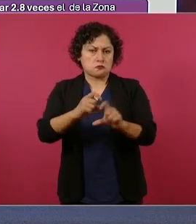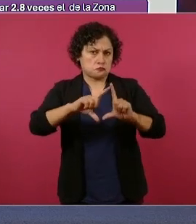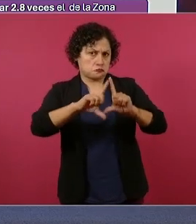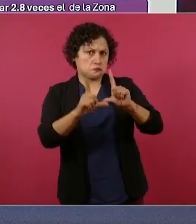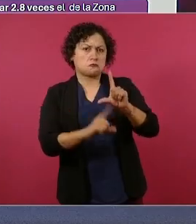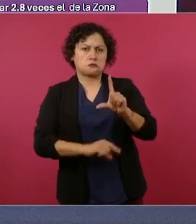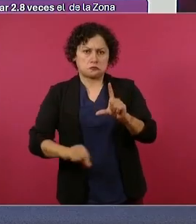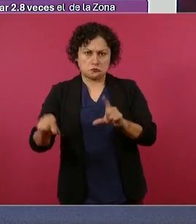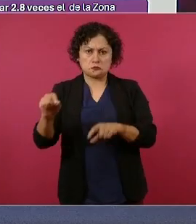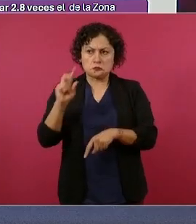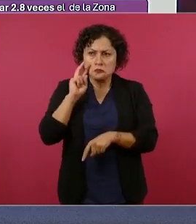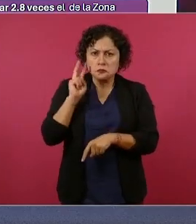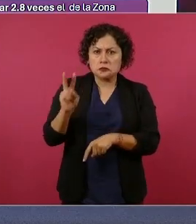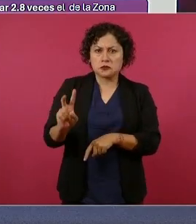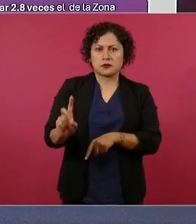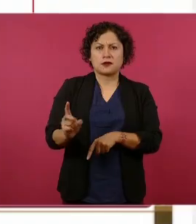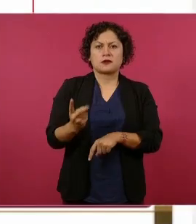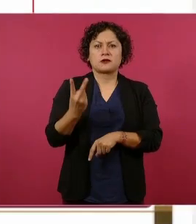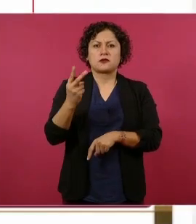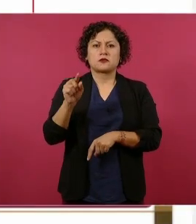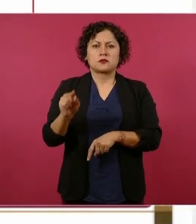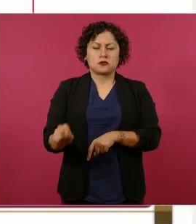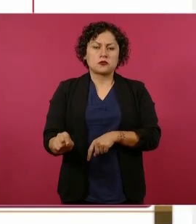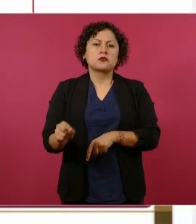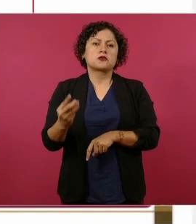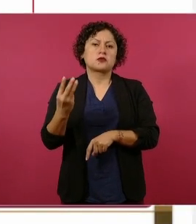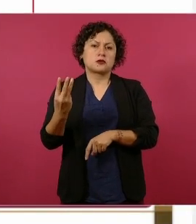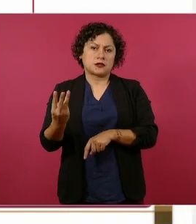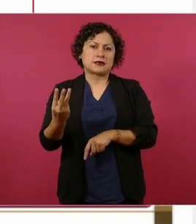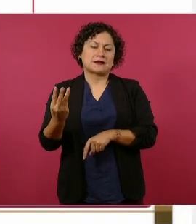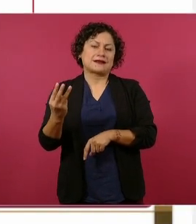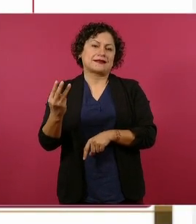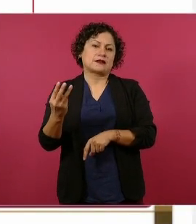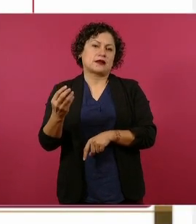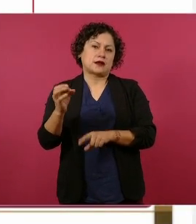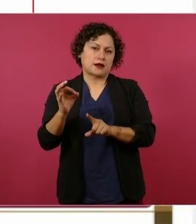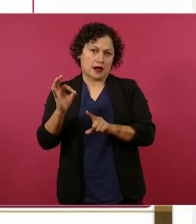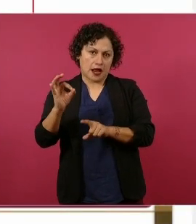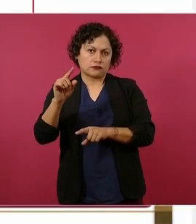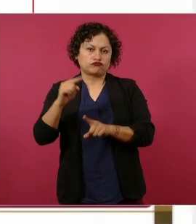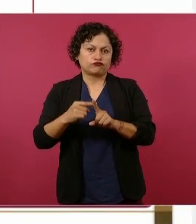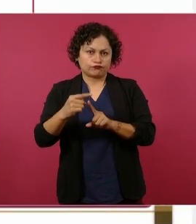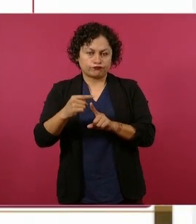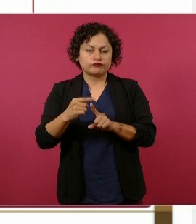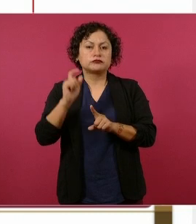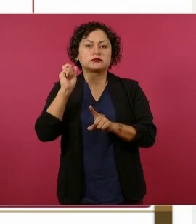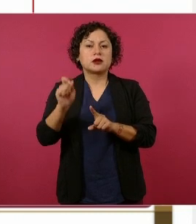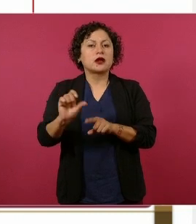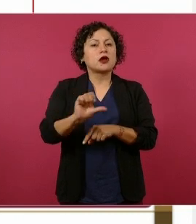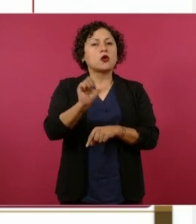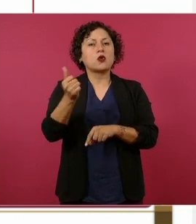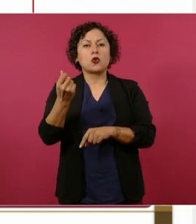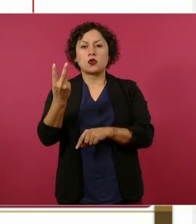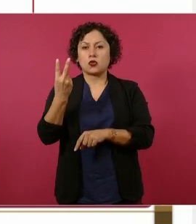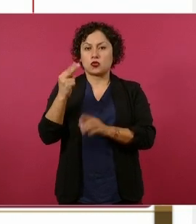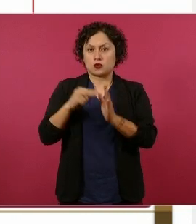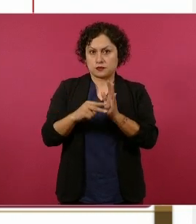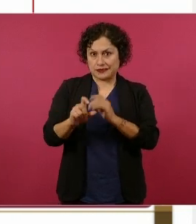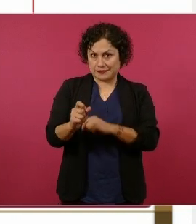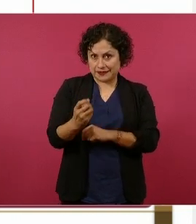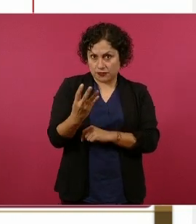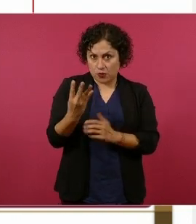fue de 32.3 grados centígrados. Si la comparamos con el registro de temperatura media del año